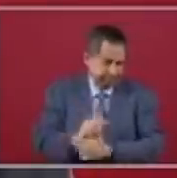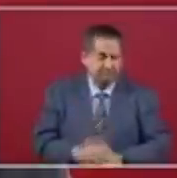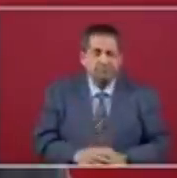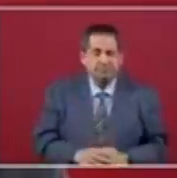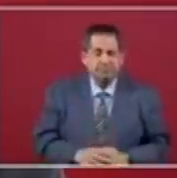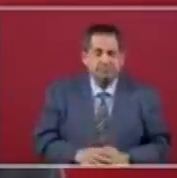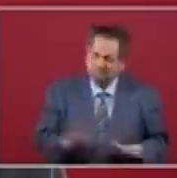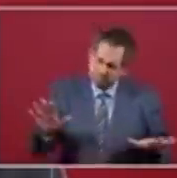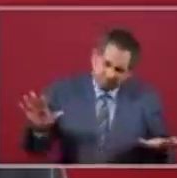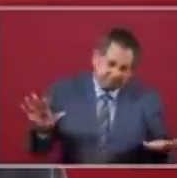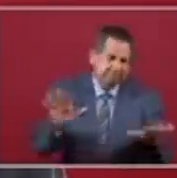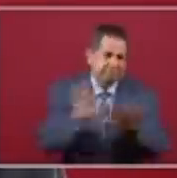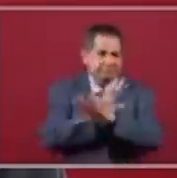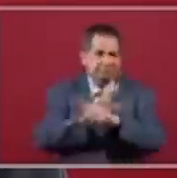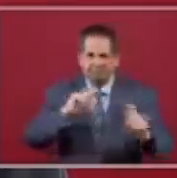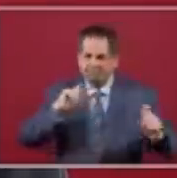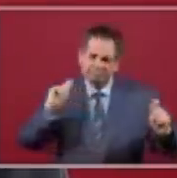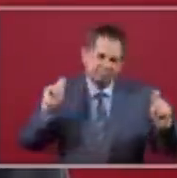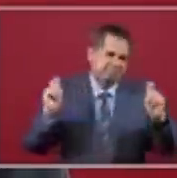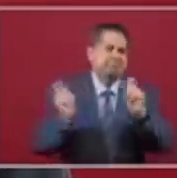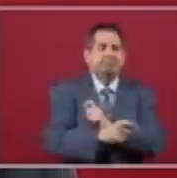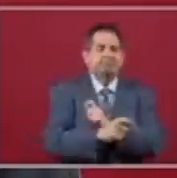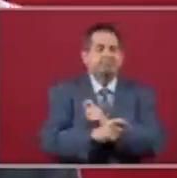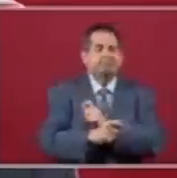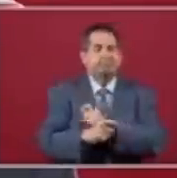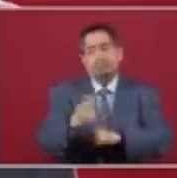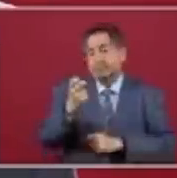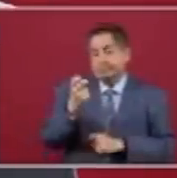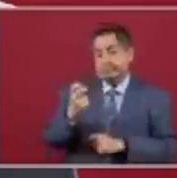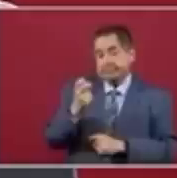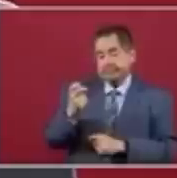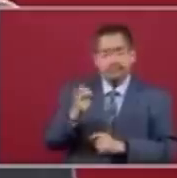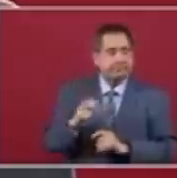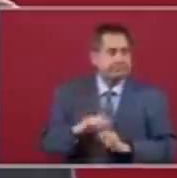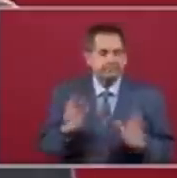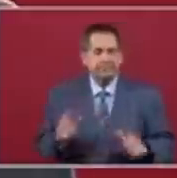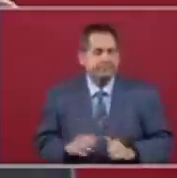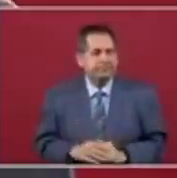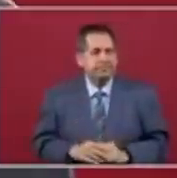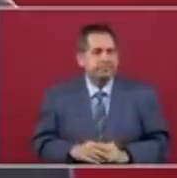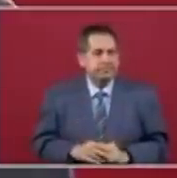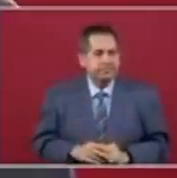va a haber un cambio, va a haber una transformación. Eso